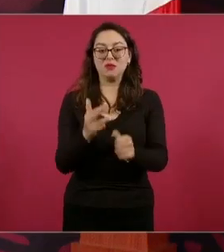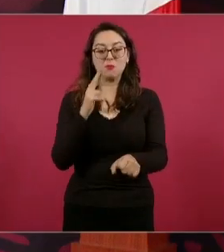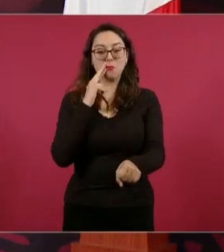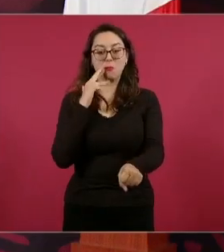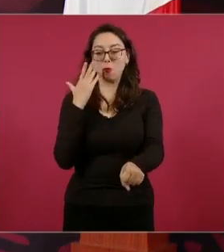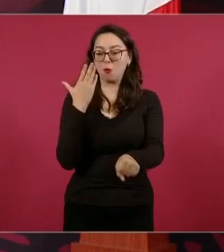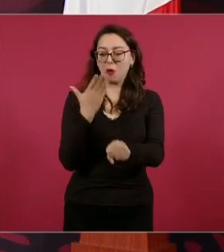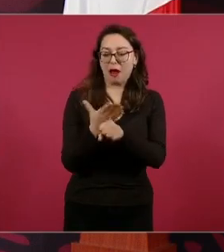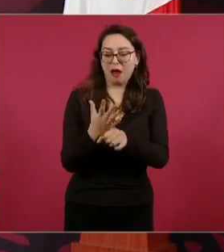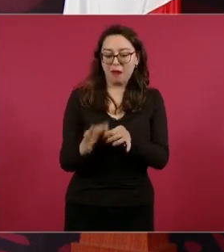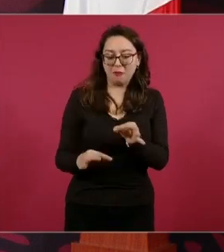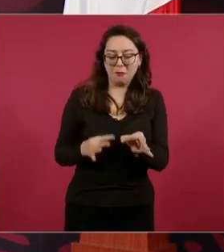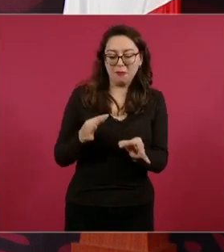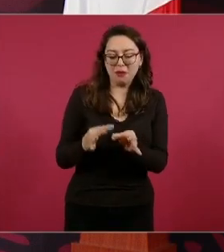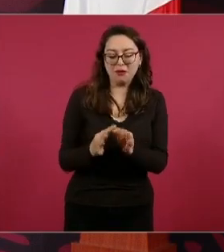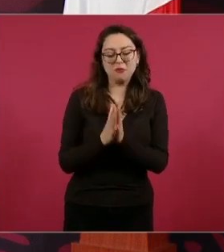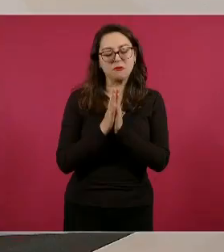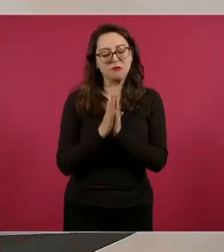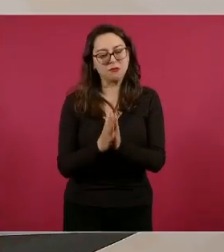No hay